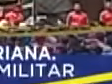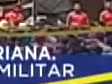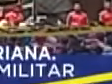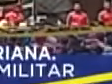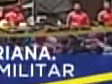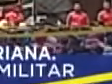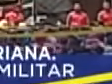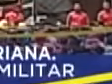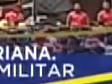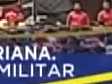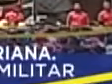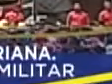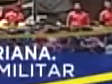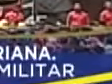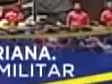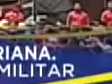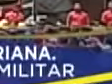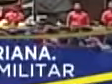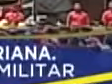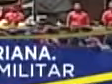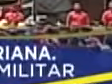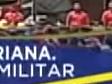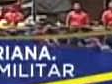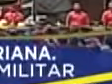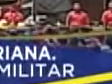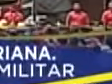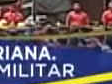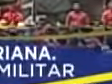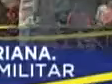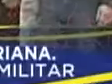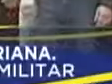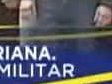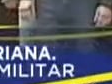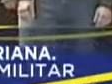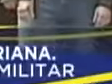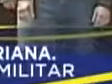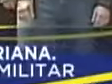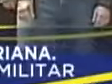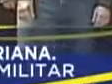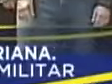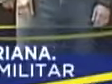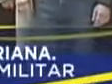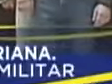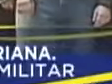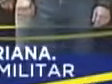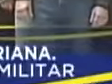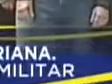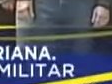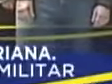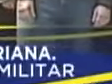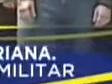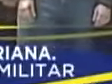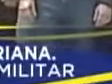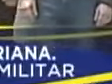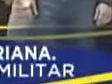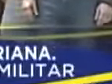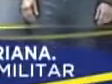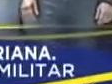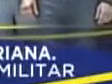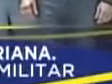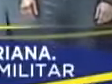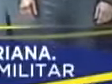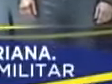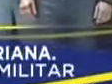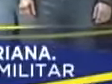mi comandante en jefe, yo con esto quiero sintetizar este